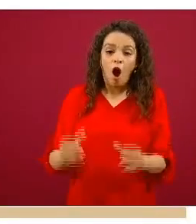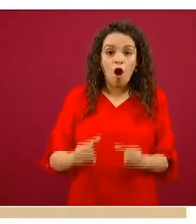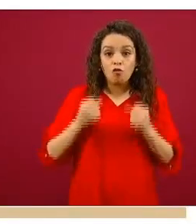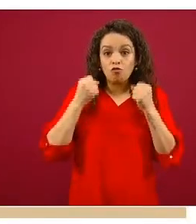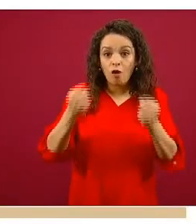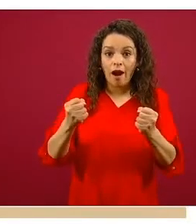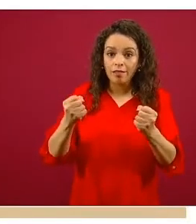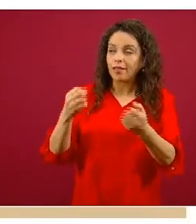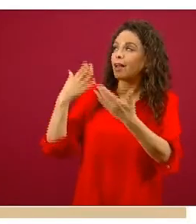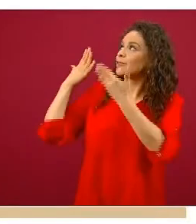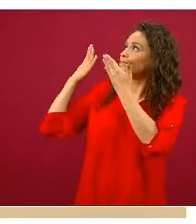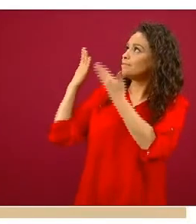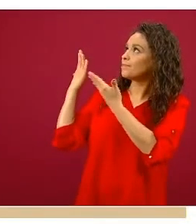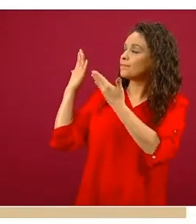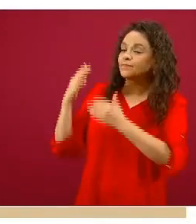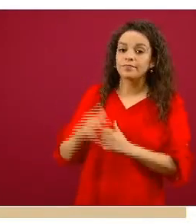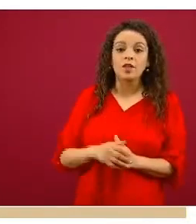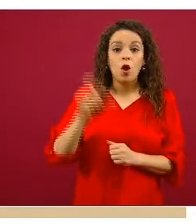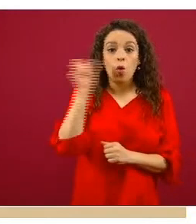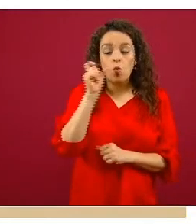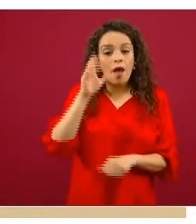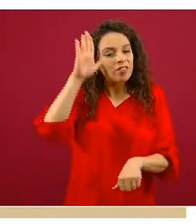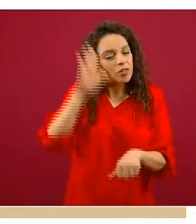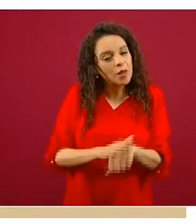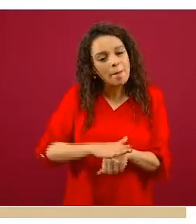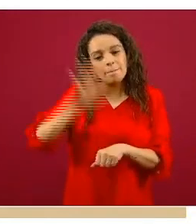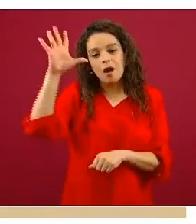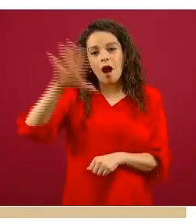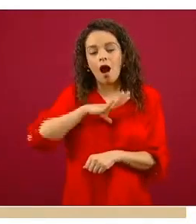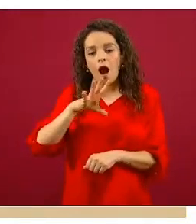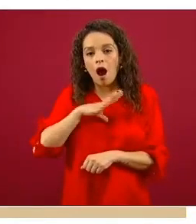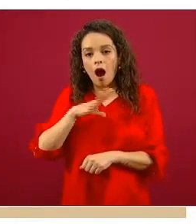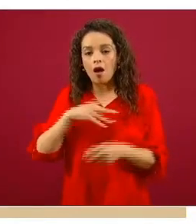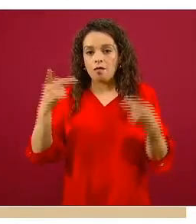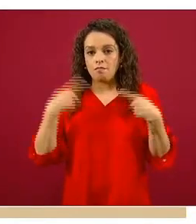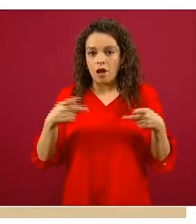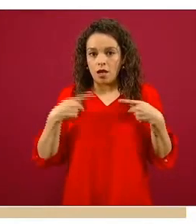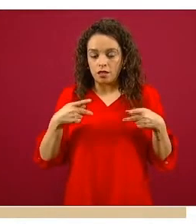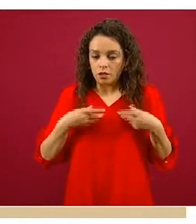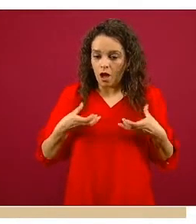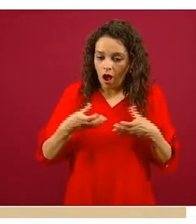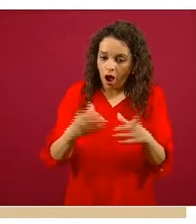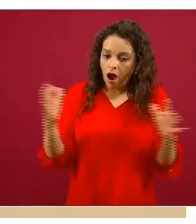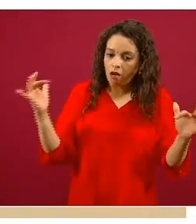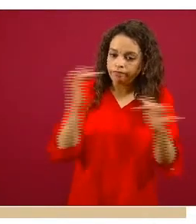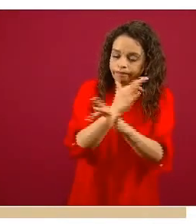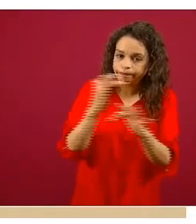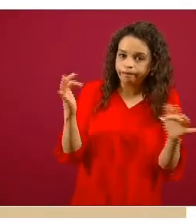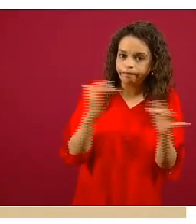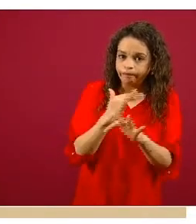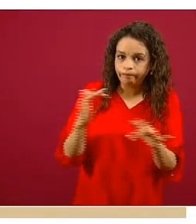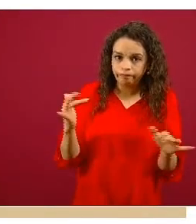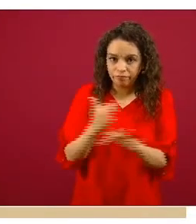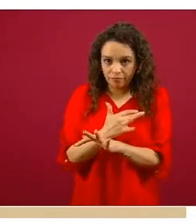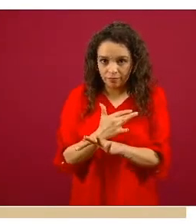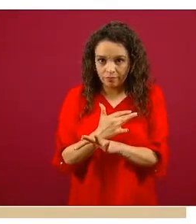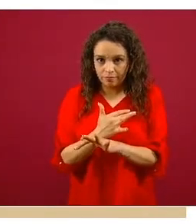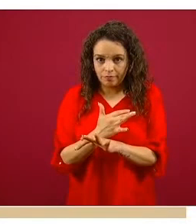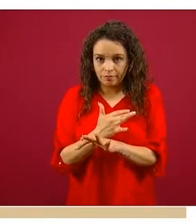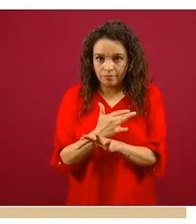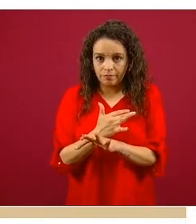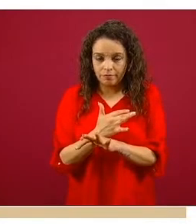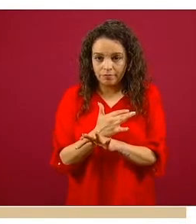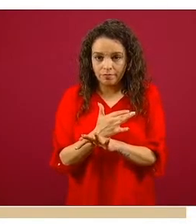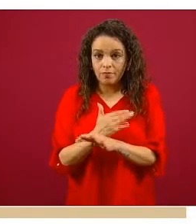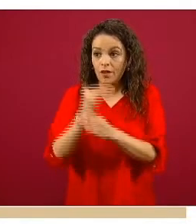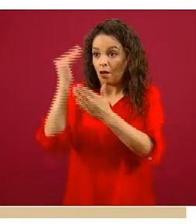cuando la movilidad es más alta, o sea, la disminución no ha sido